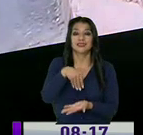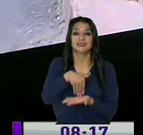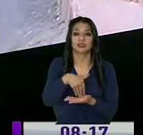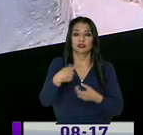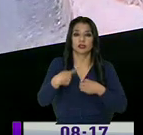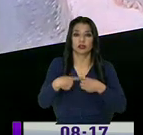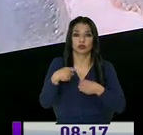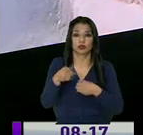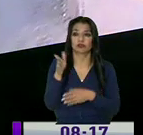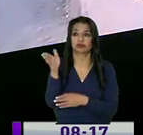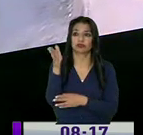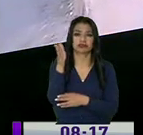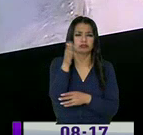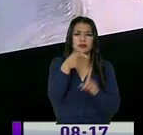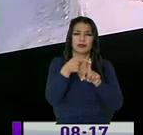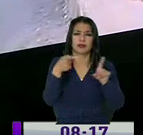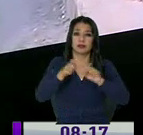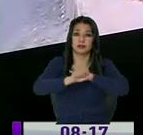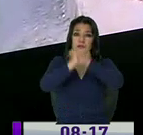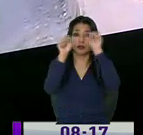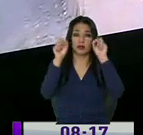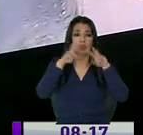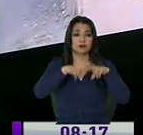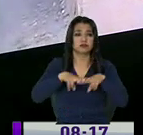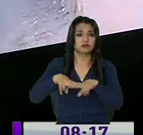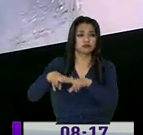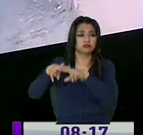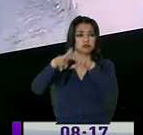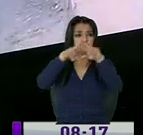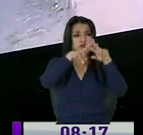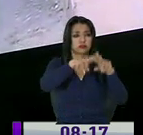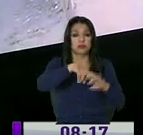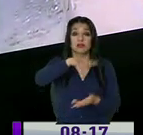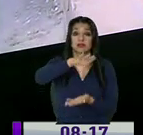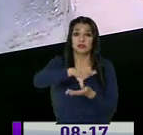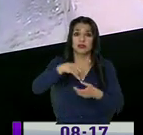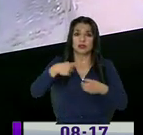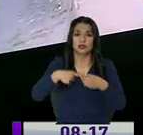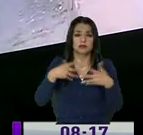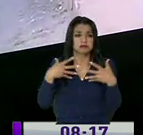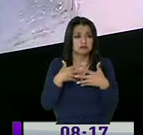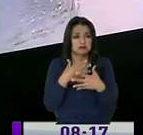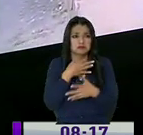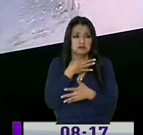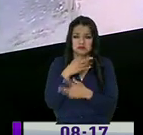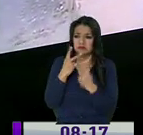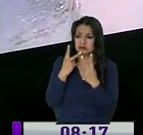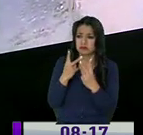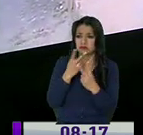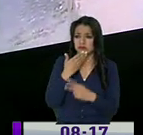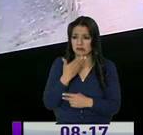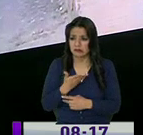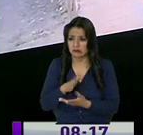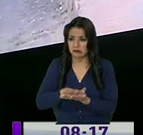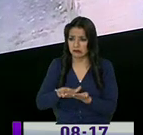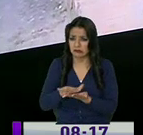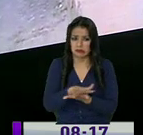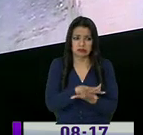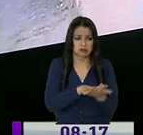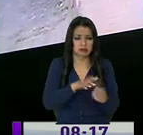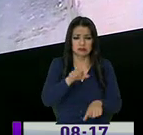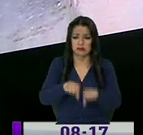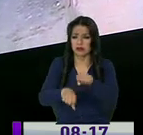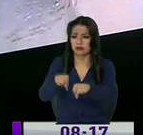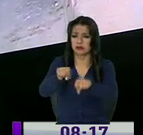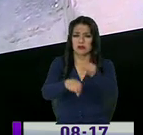estado recorriendo de muy temprano el centro de Quito y le he visto pues asustada mirando la desolación y los daños que